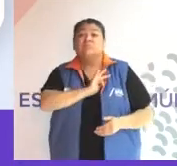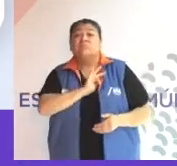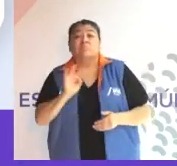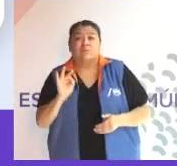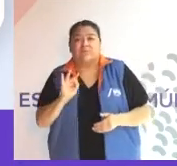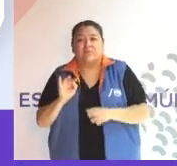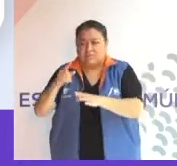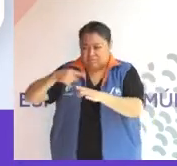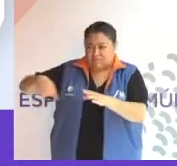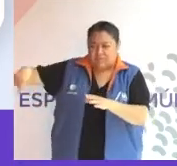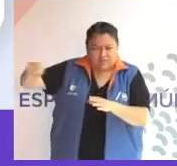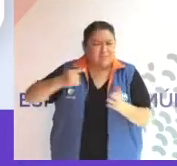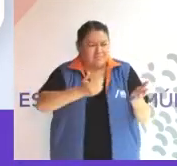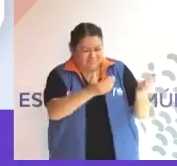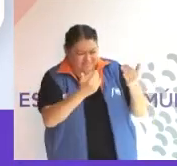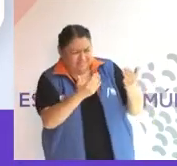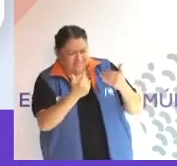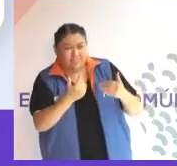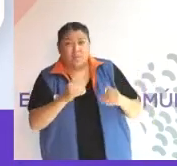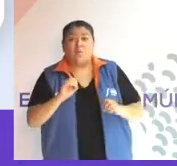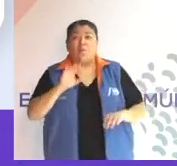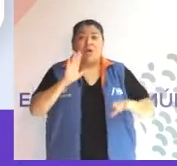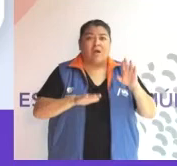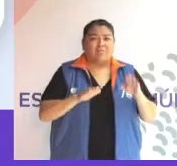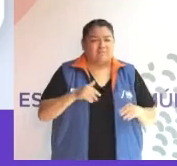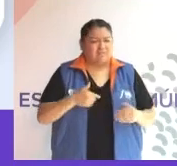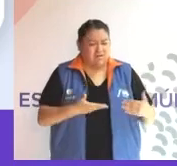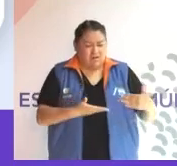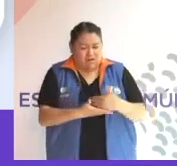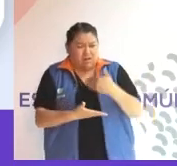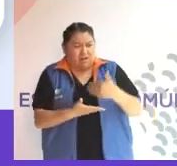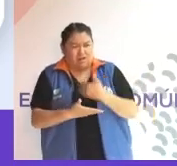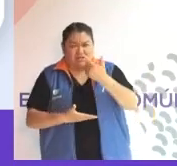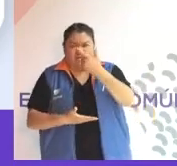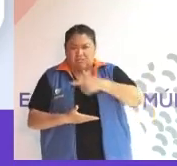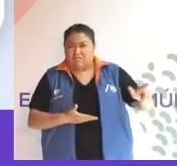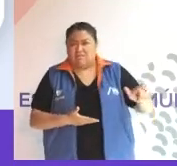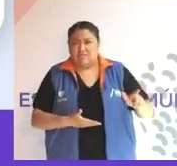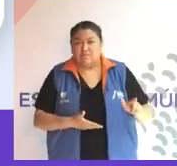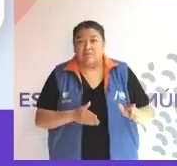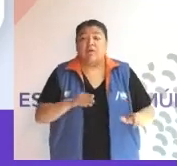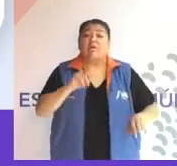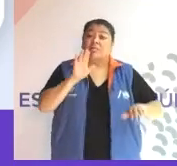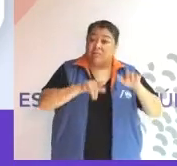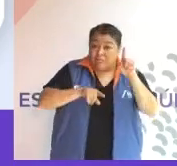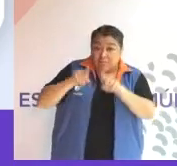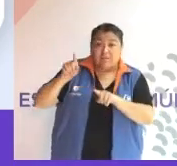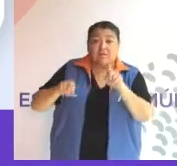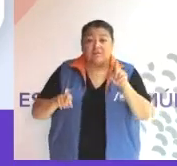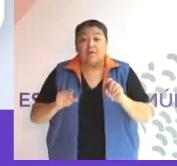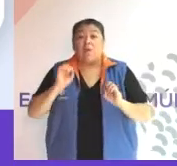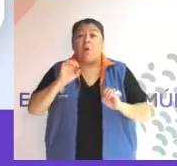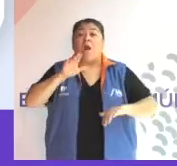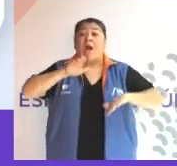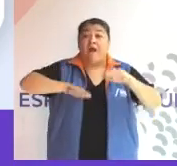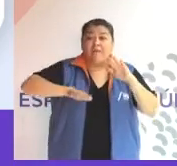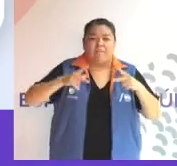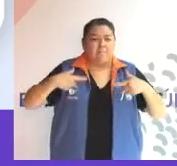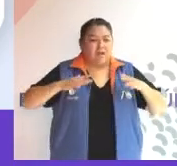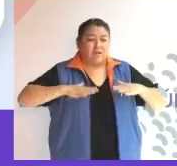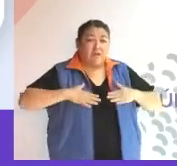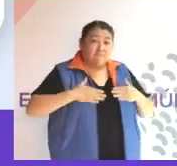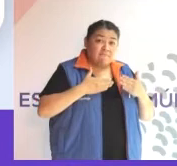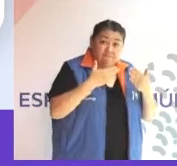ven con buenos o malos ojos que una organización llegue a su comunidad. Y también porque a menor